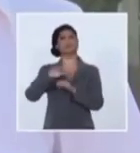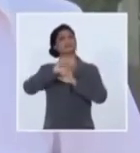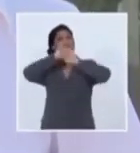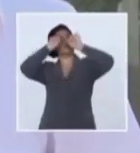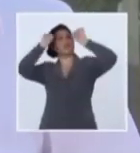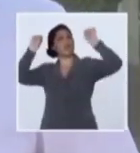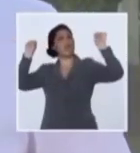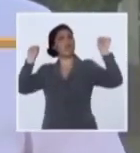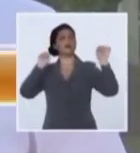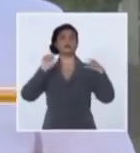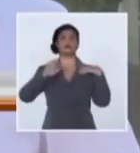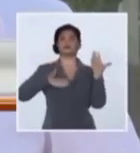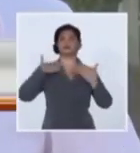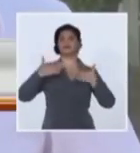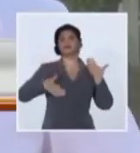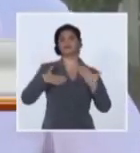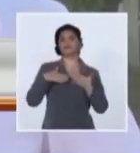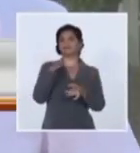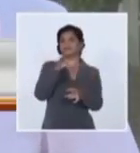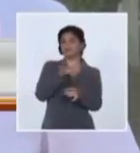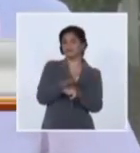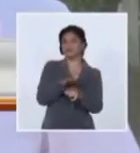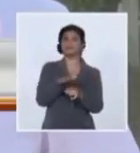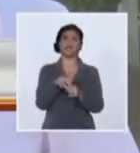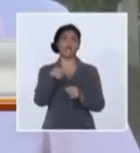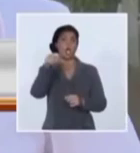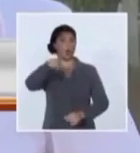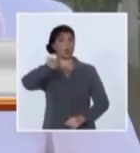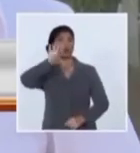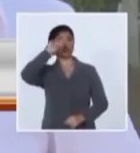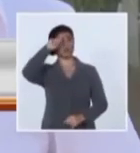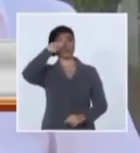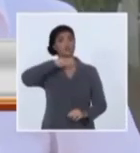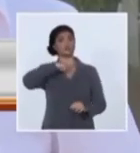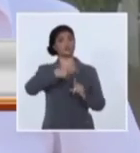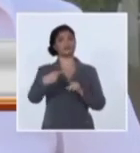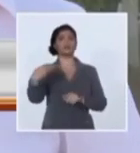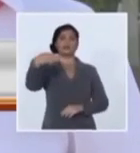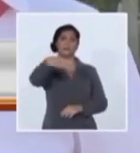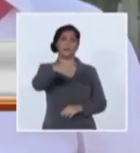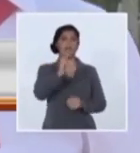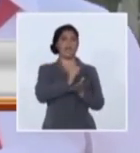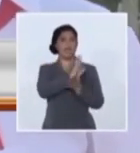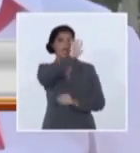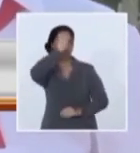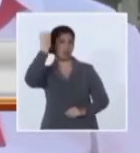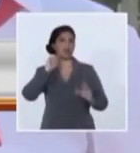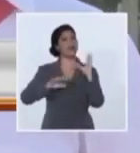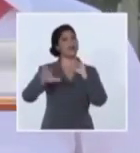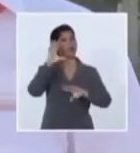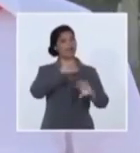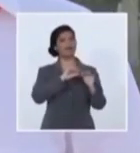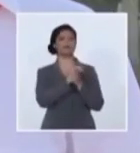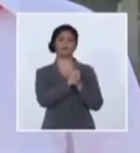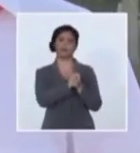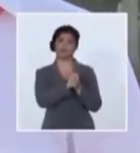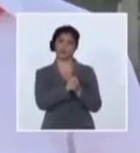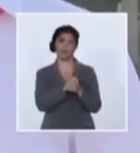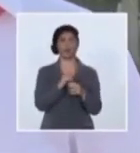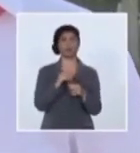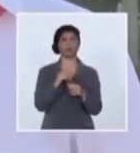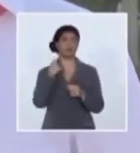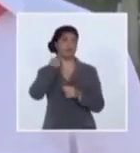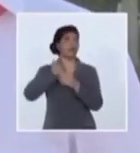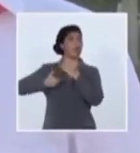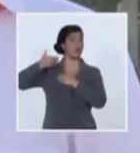porque iba a comenzar un nuevo día en mi escuela ya después de muchos años estar el caso encerrado por la cobija